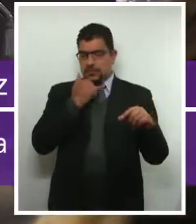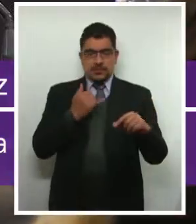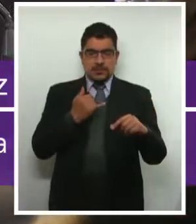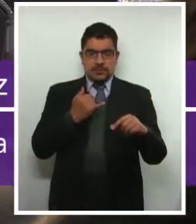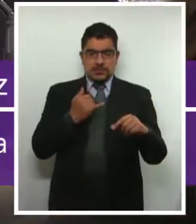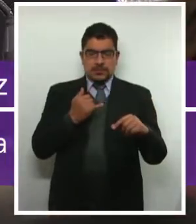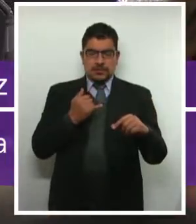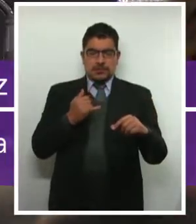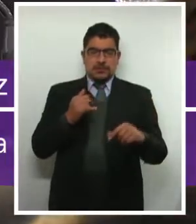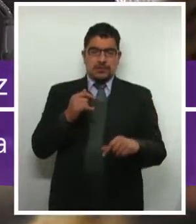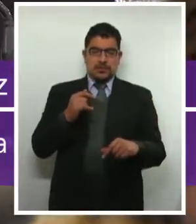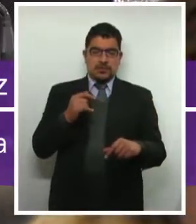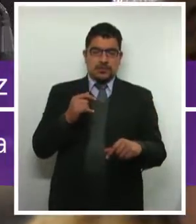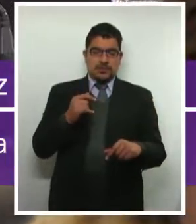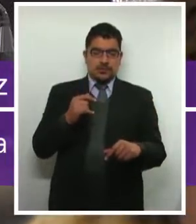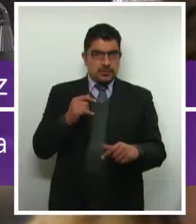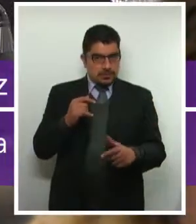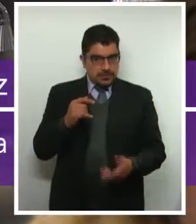20,